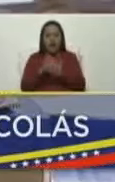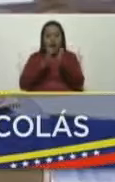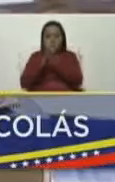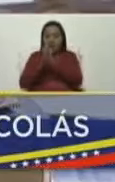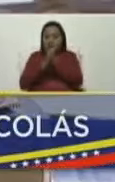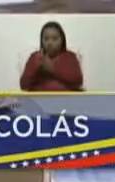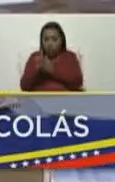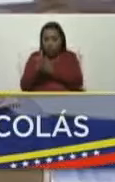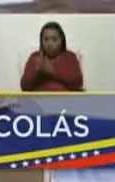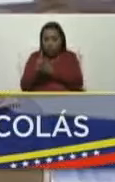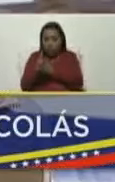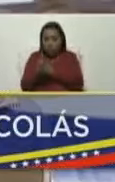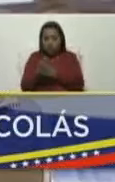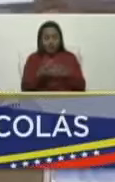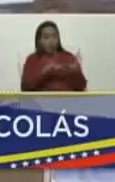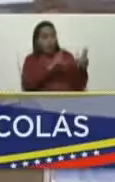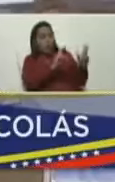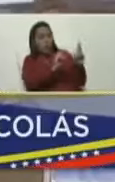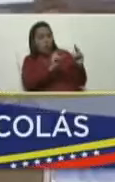emprendedores?